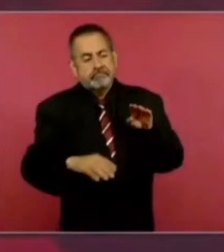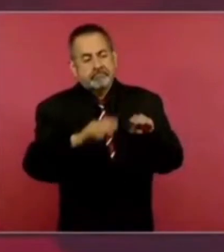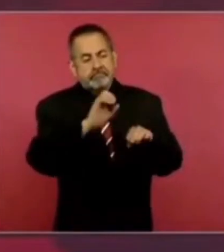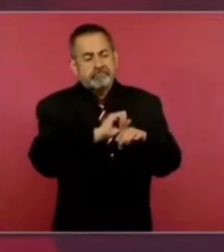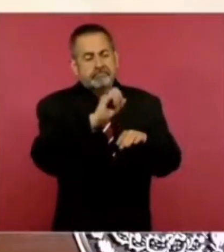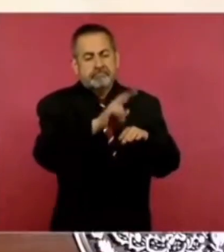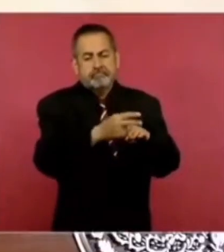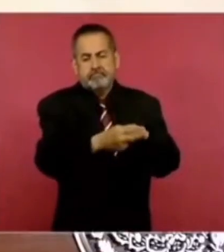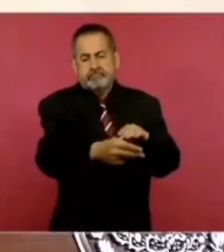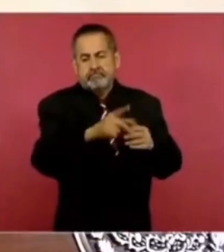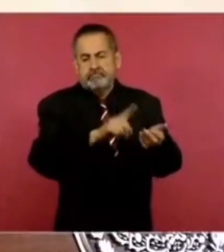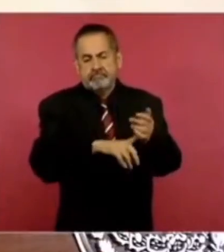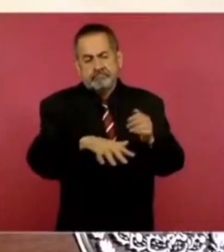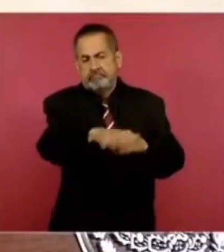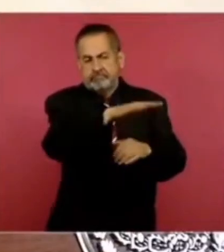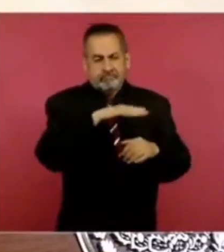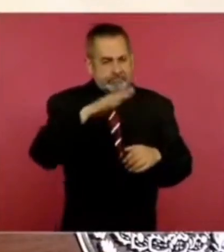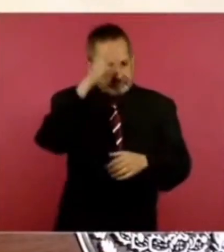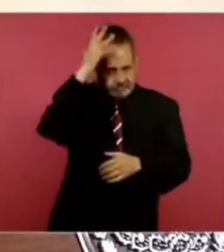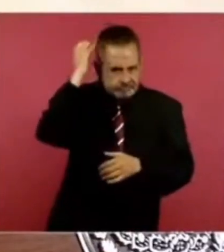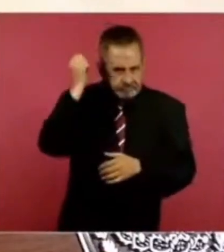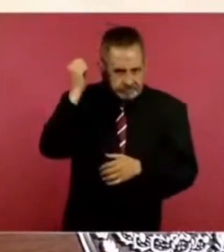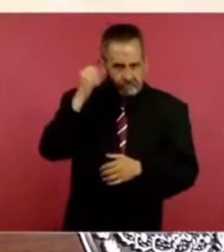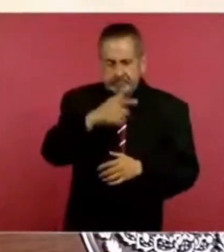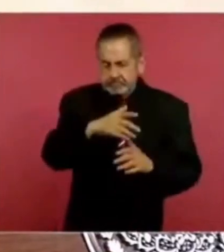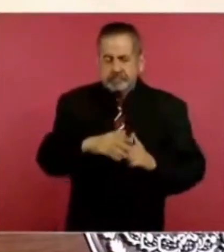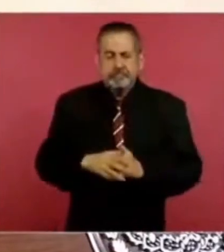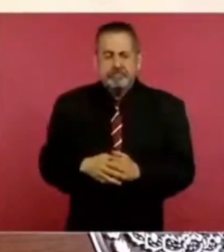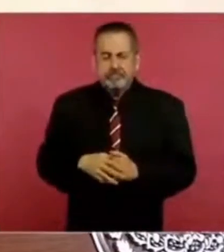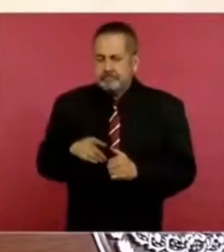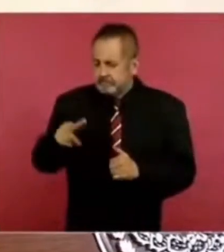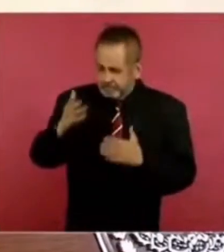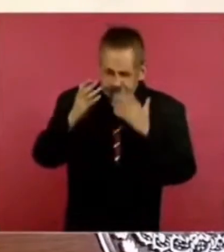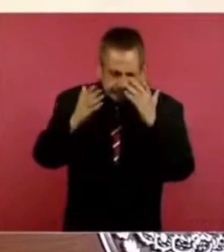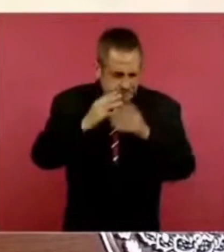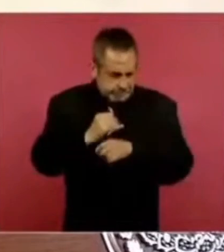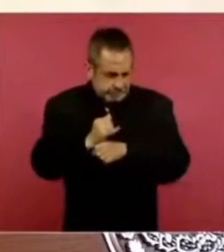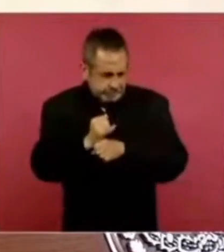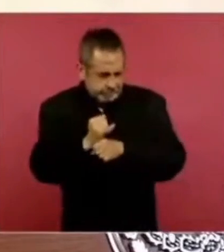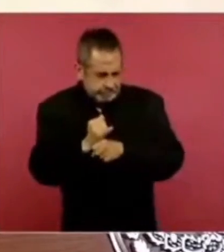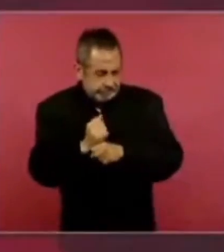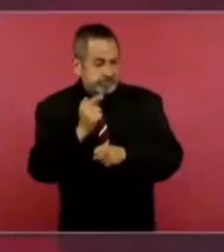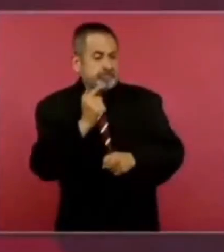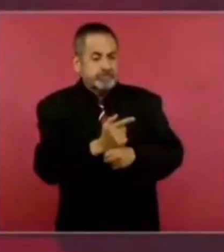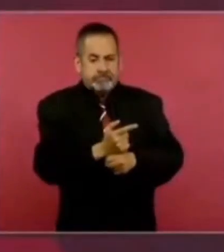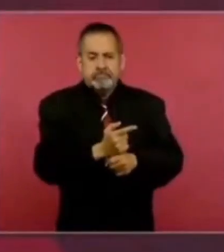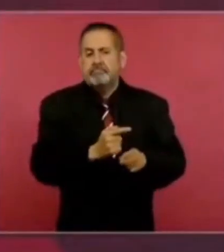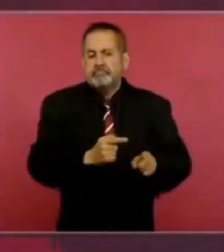a Morelos. Se hace un estudio